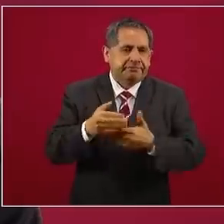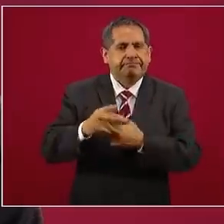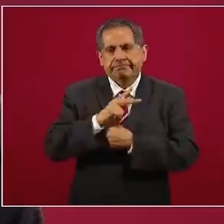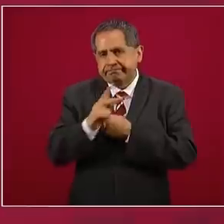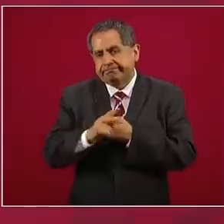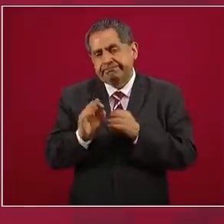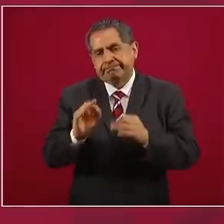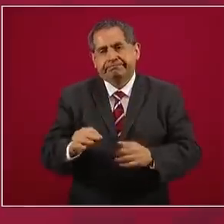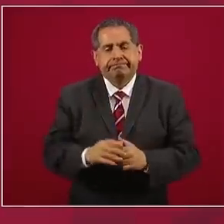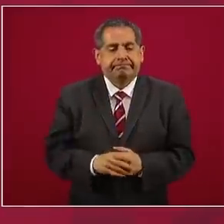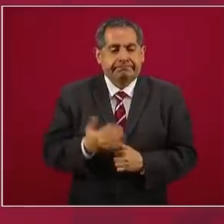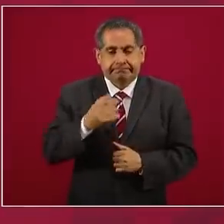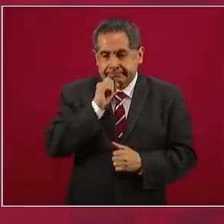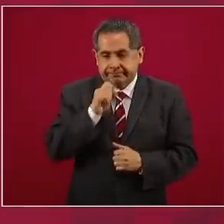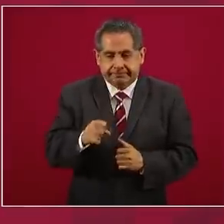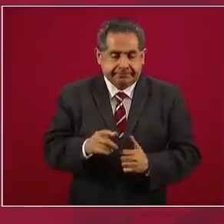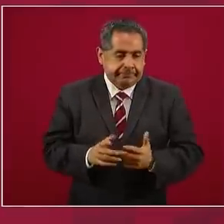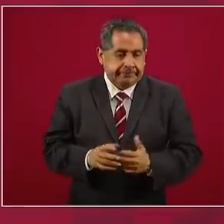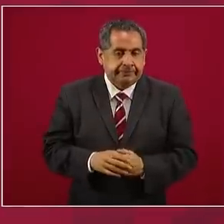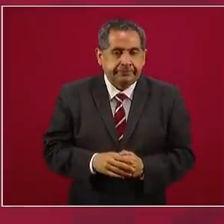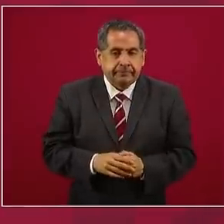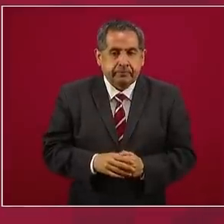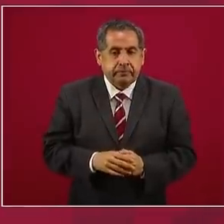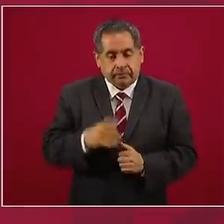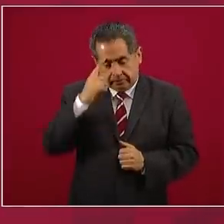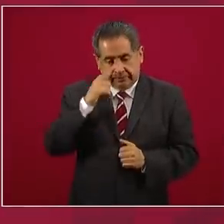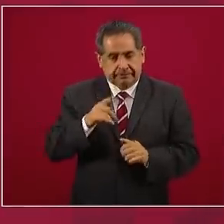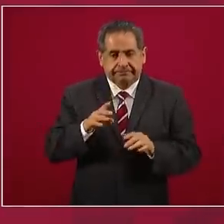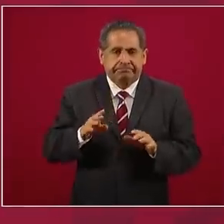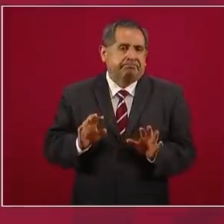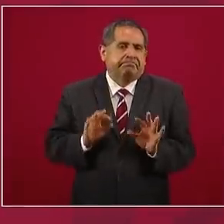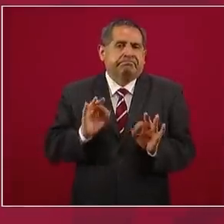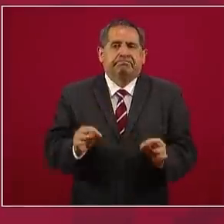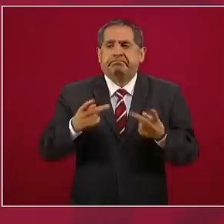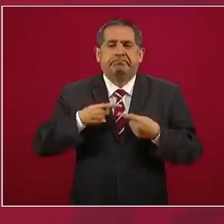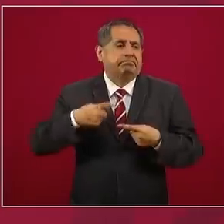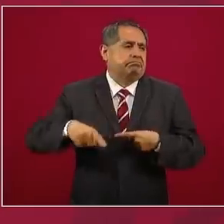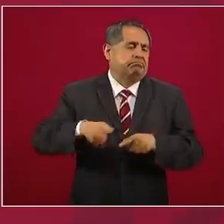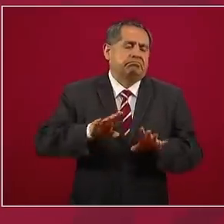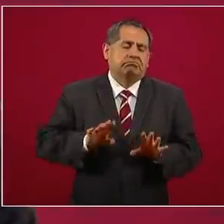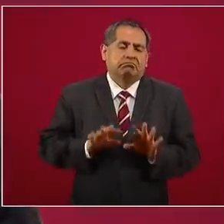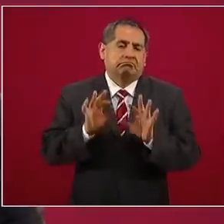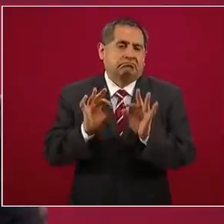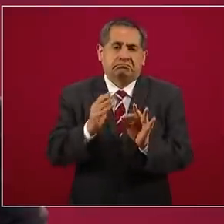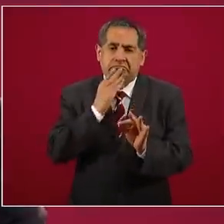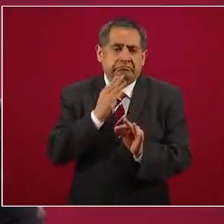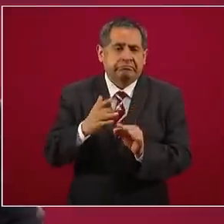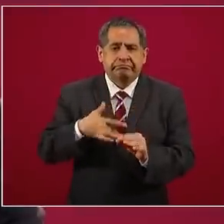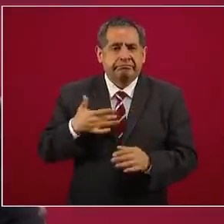país y del bienestar del pueblo, porque